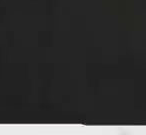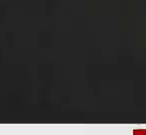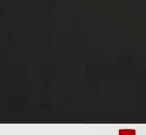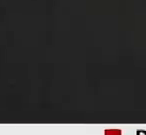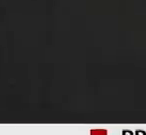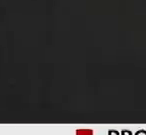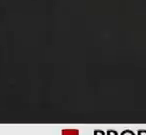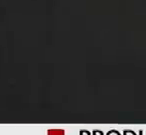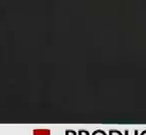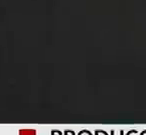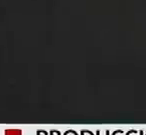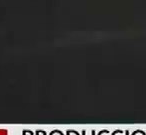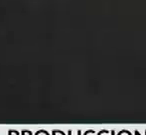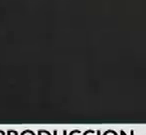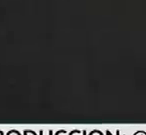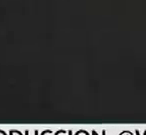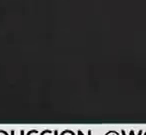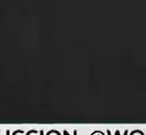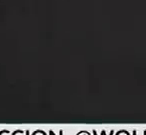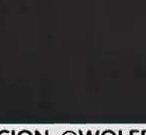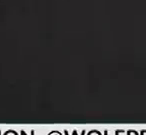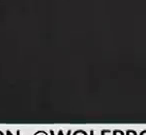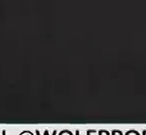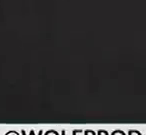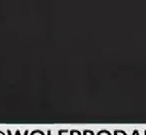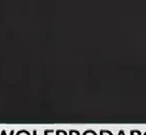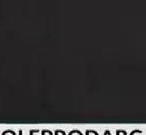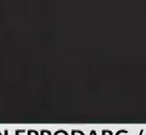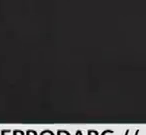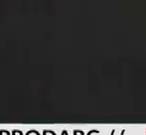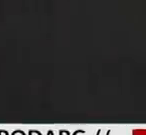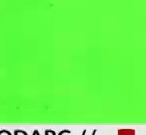quizás fue una burla del destino.